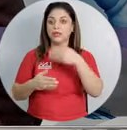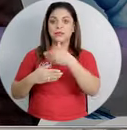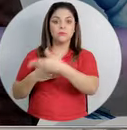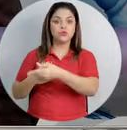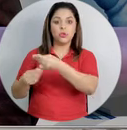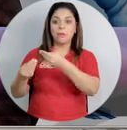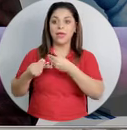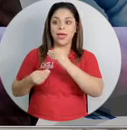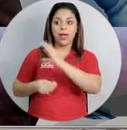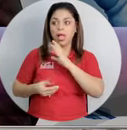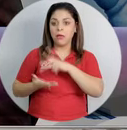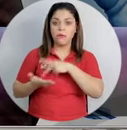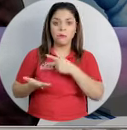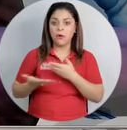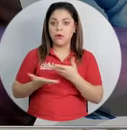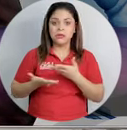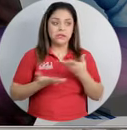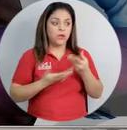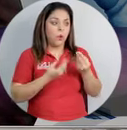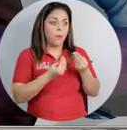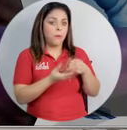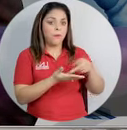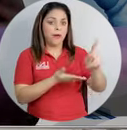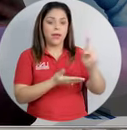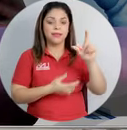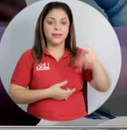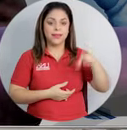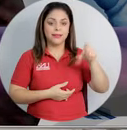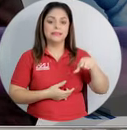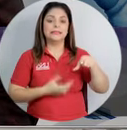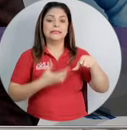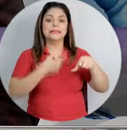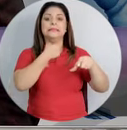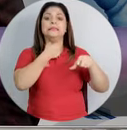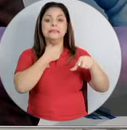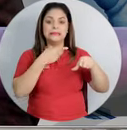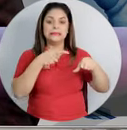el aumento que estábamos esperando, y nos quedamos